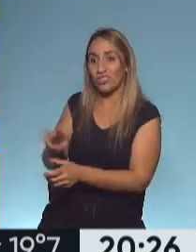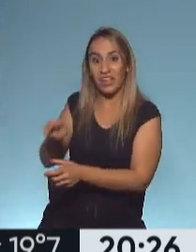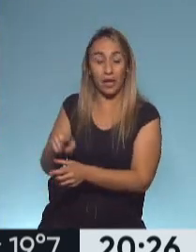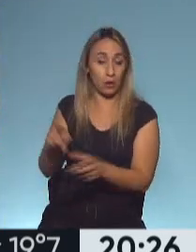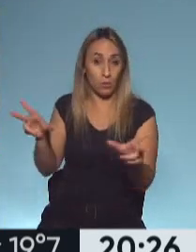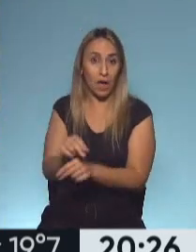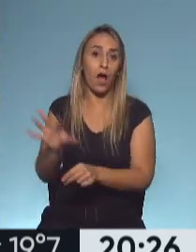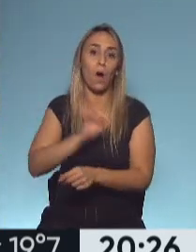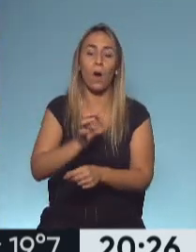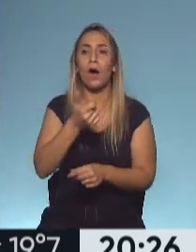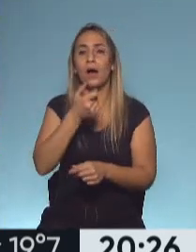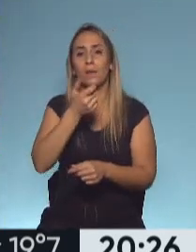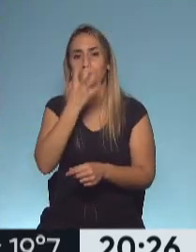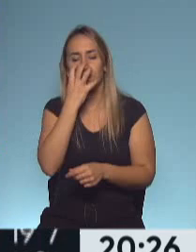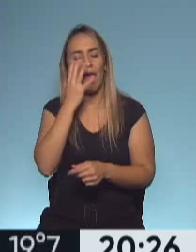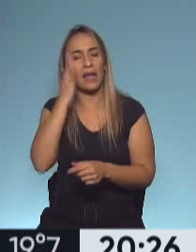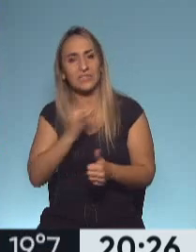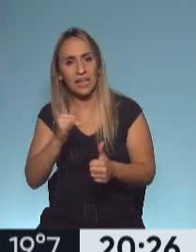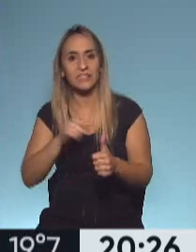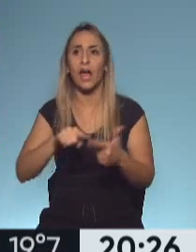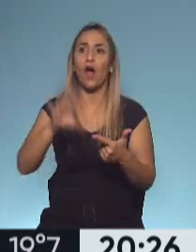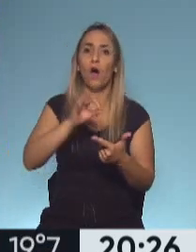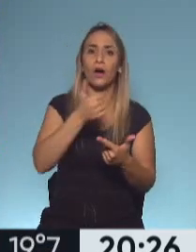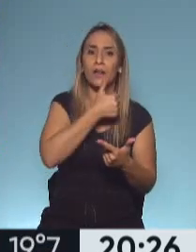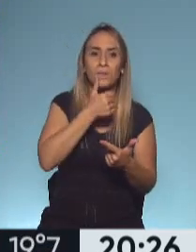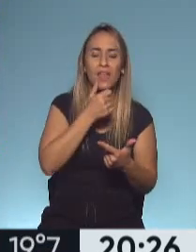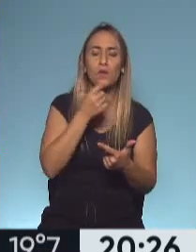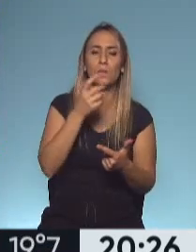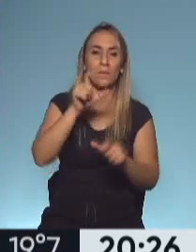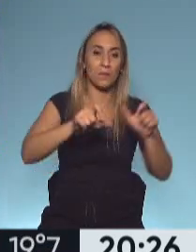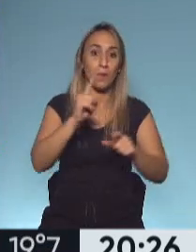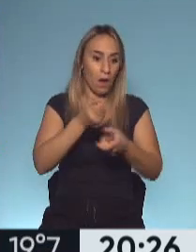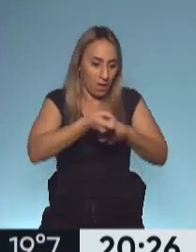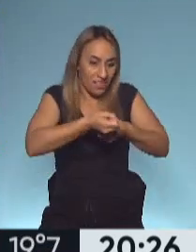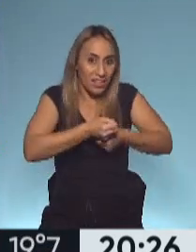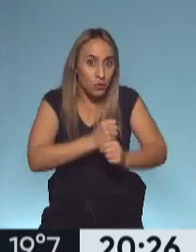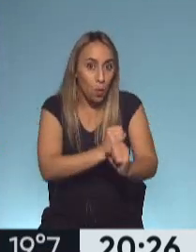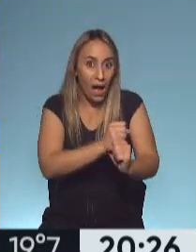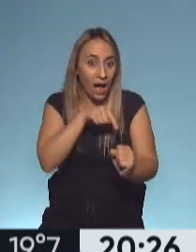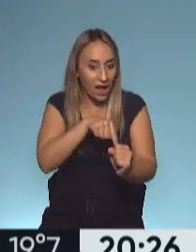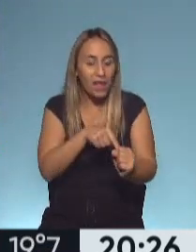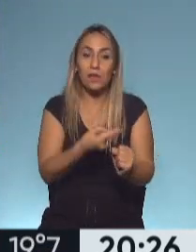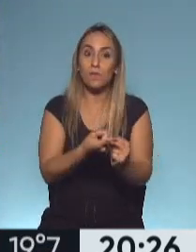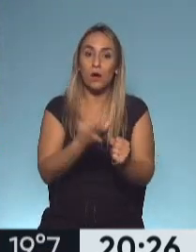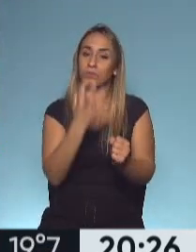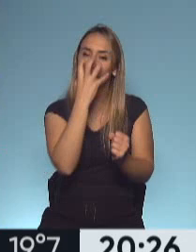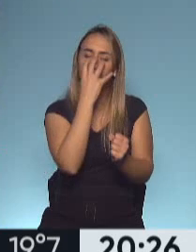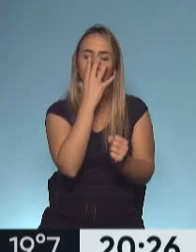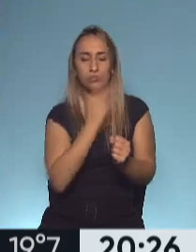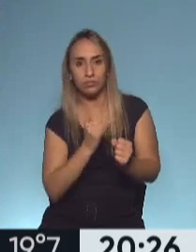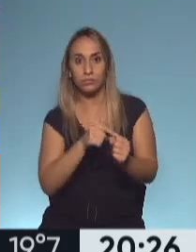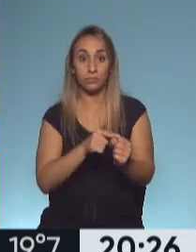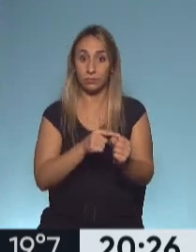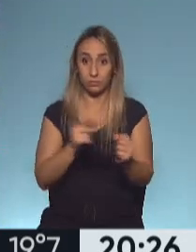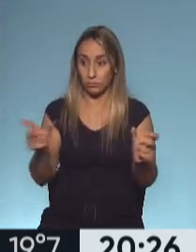sedo analgesia, sin medicamento para relajar a los pacientes cuando los tenemos que intubar. Tenemos que bajar el número de casos porque